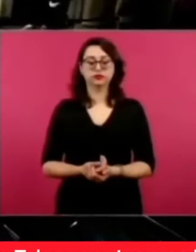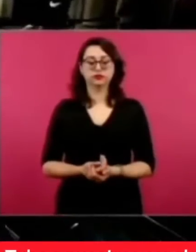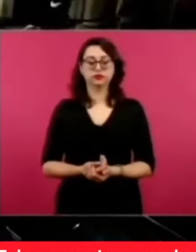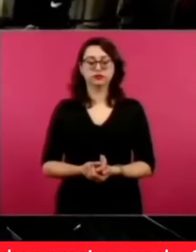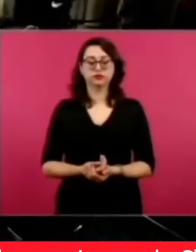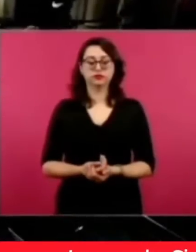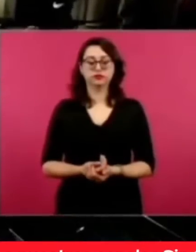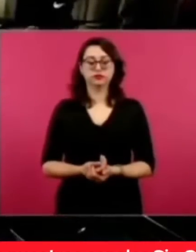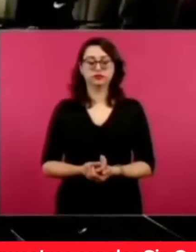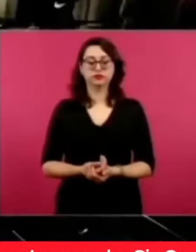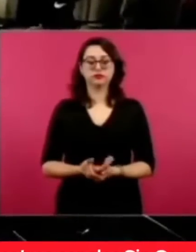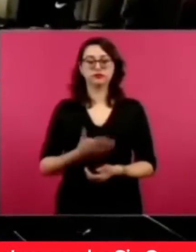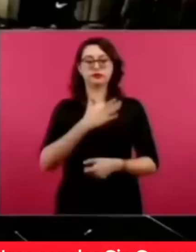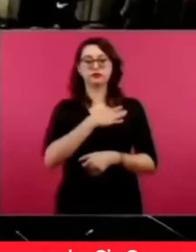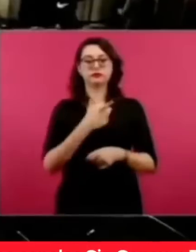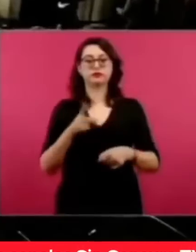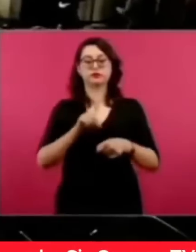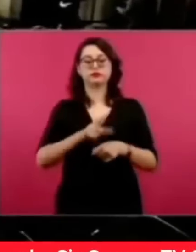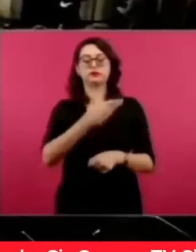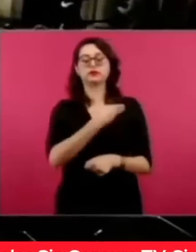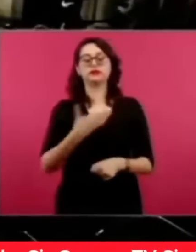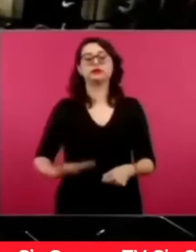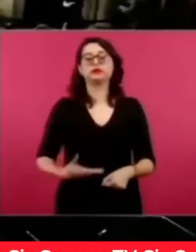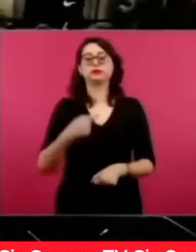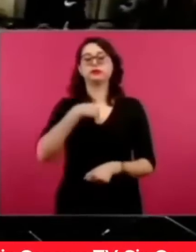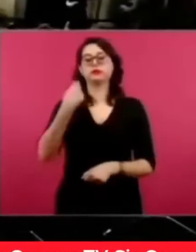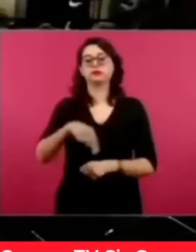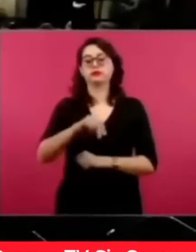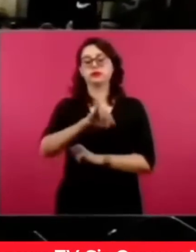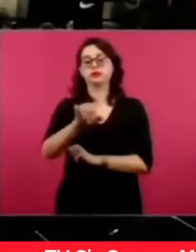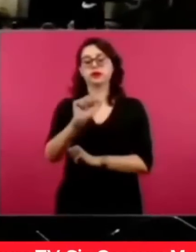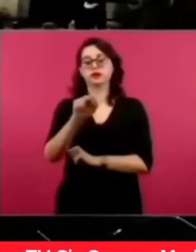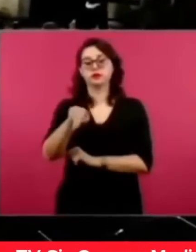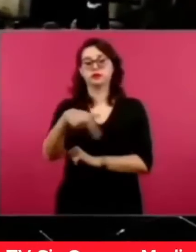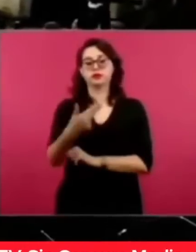Sí. Buenos días, presidente. Hans Salazar, de Noticiero en Redes.